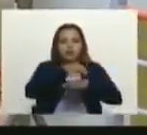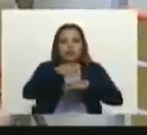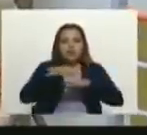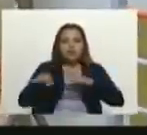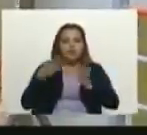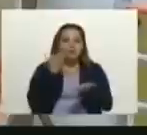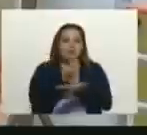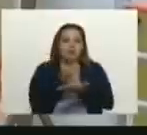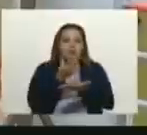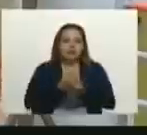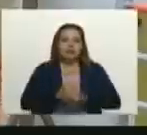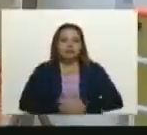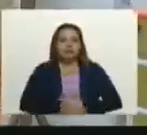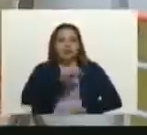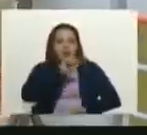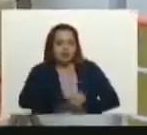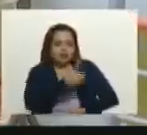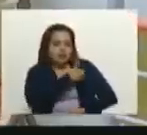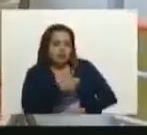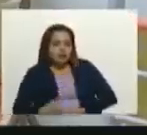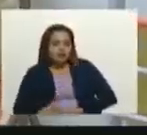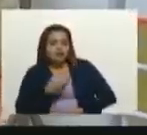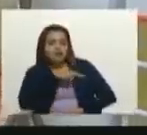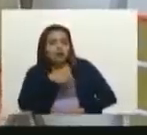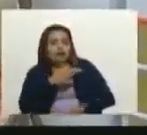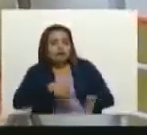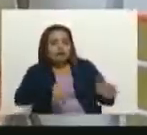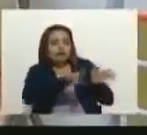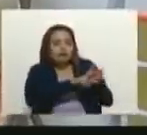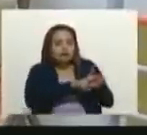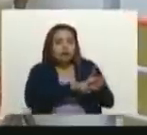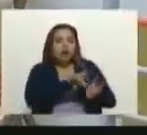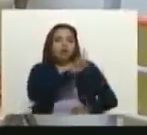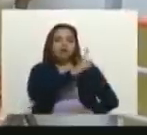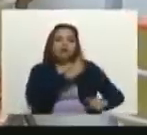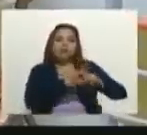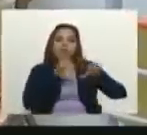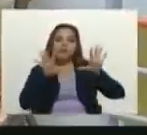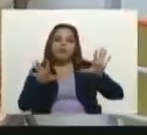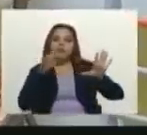Maturín, presidente. Sí, presidente, nosotros queríamos acotar que en el 1x10 del buen gobierno de